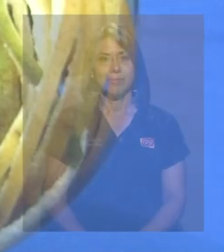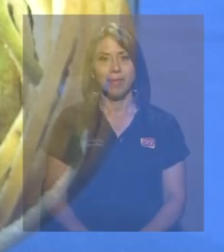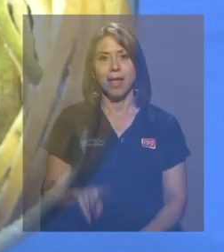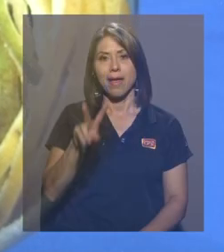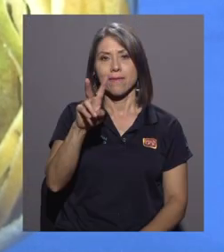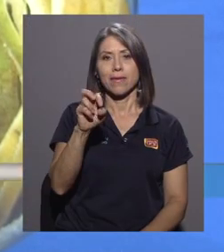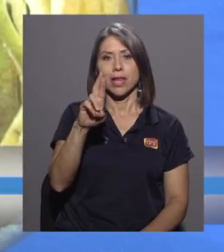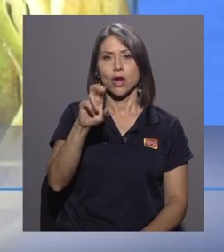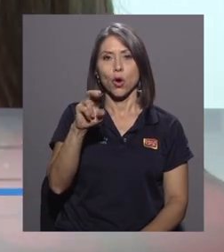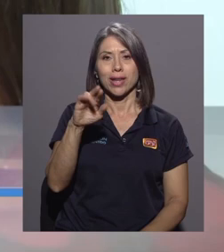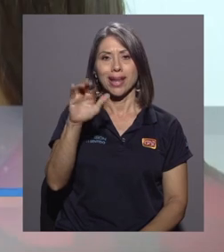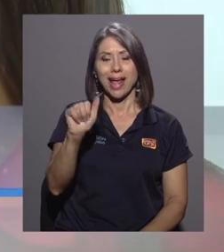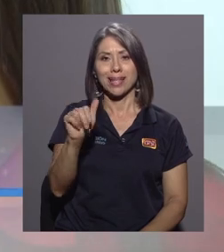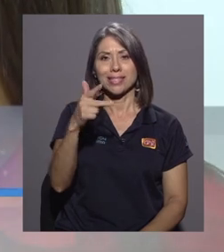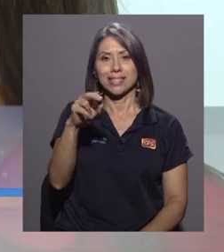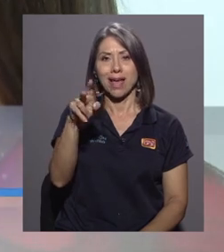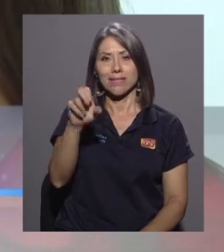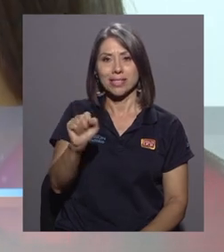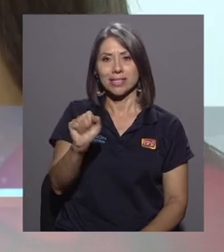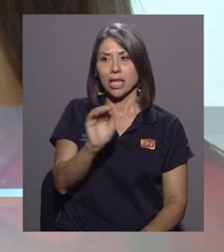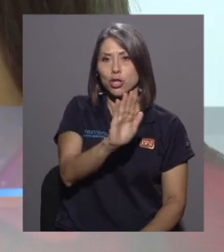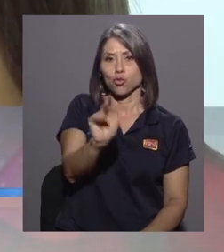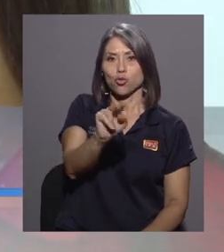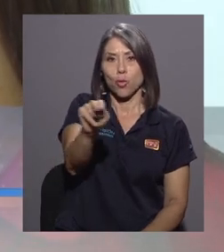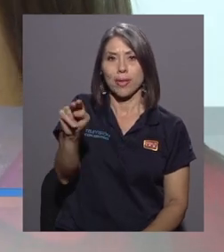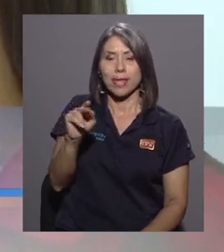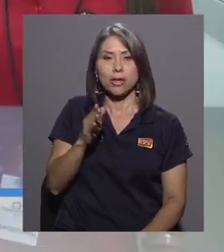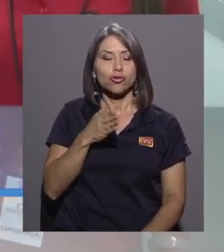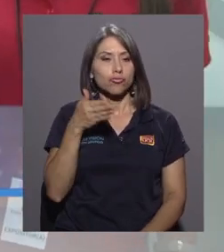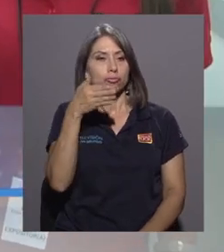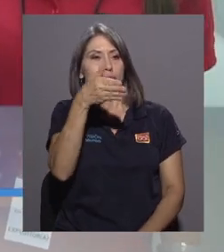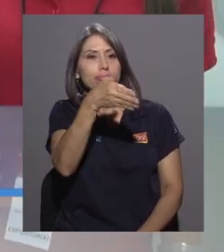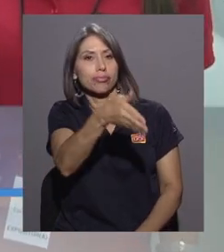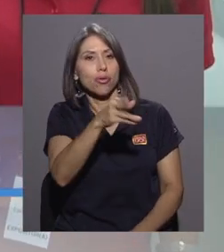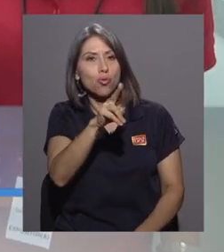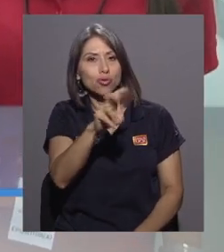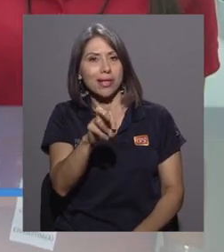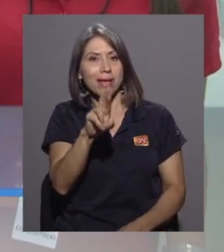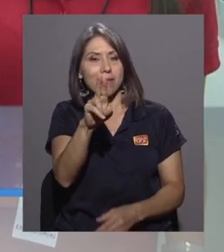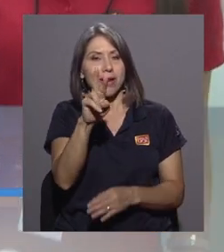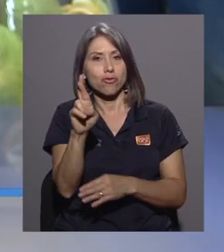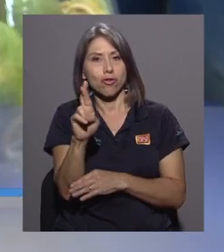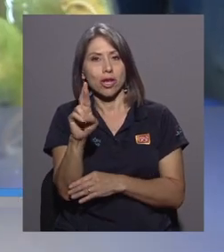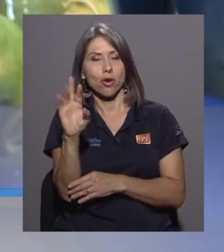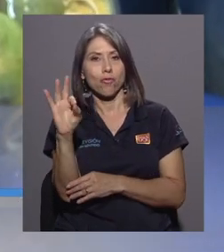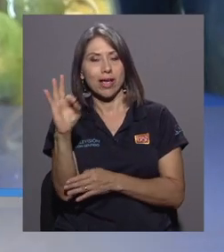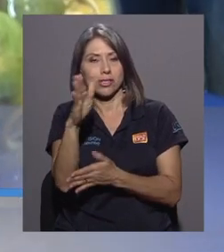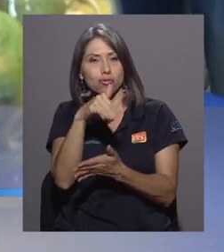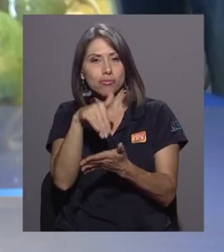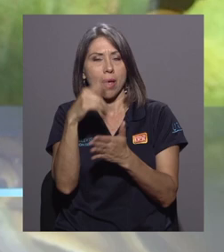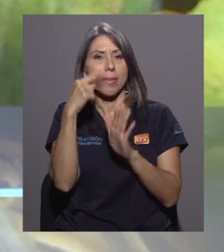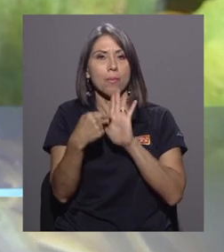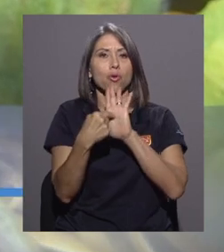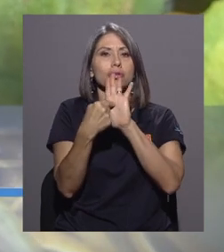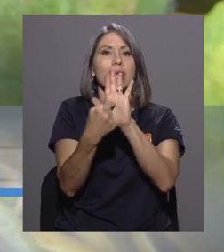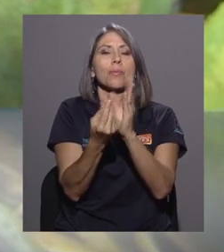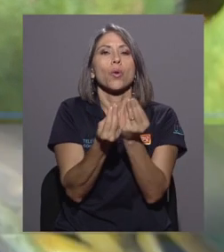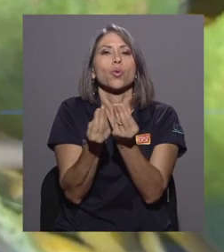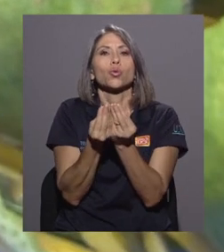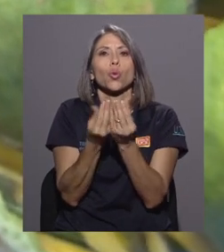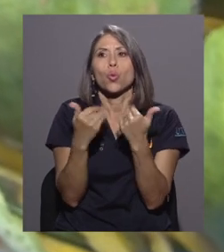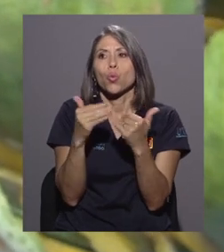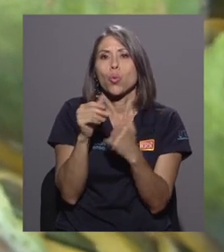Verónica Chávez y sus compañeros de carrera visitaron la sede Rodrigo Facio para mostrar su producto, un innovador vinagre que tiene